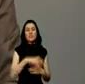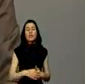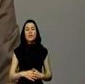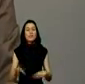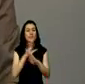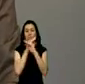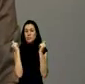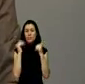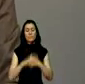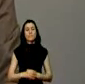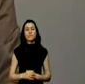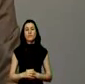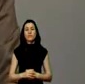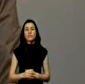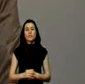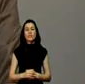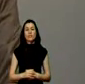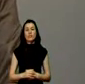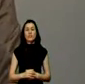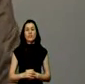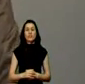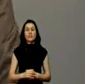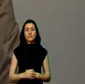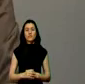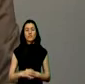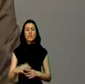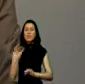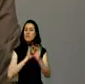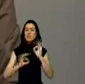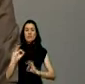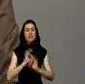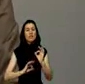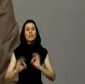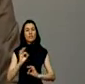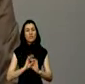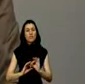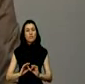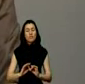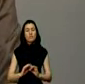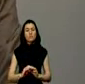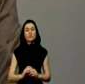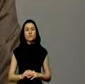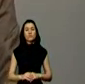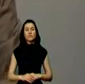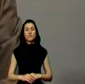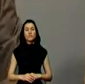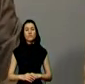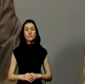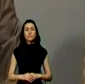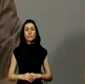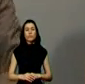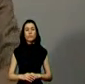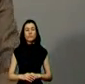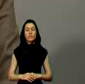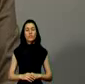Por tanto, va a haber, lógicamente, una distribución racional de espacios, una distribución racional de plazos que va a suponer, por ejemplo, el que la